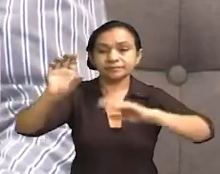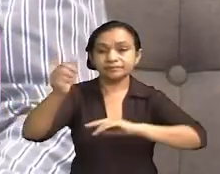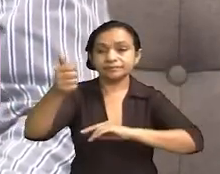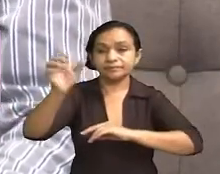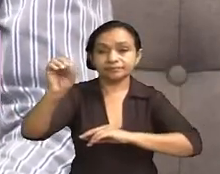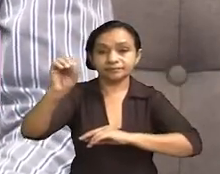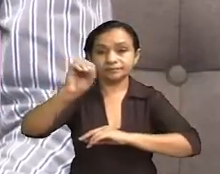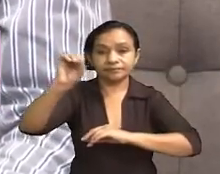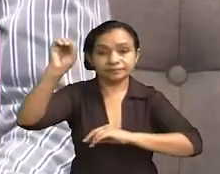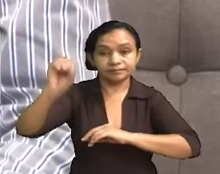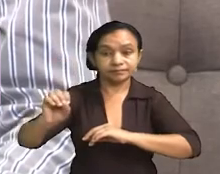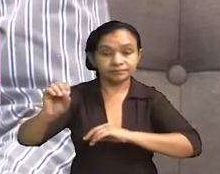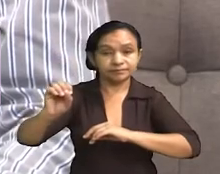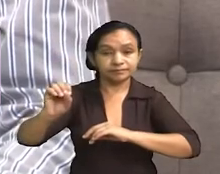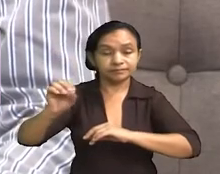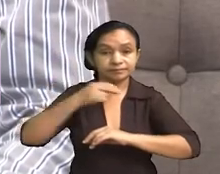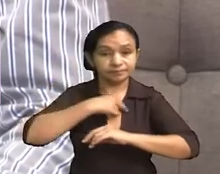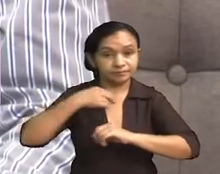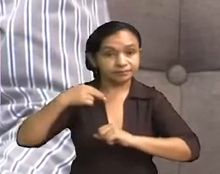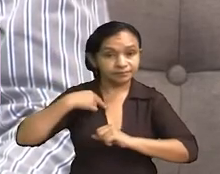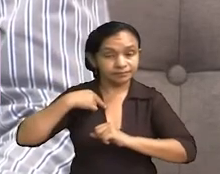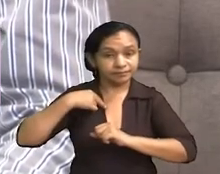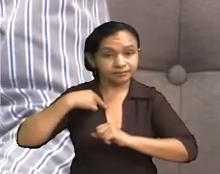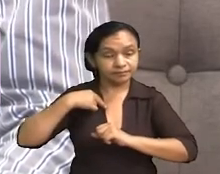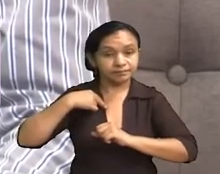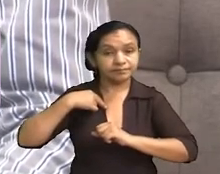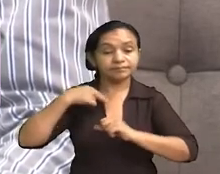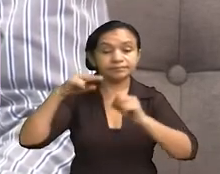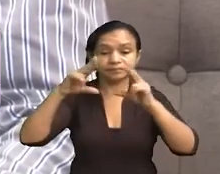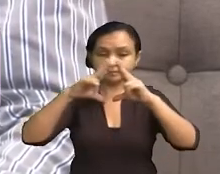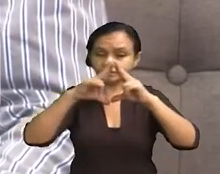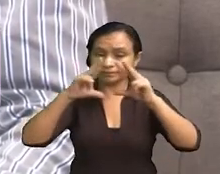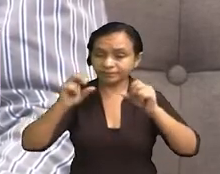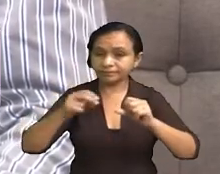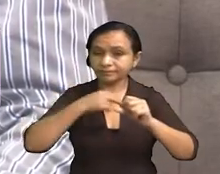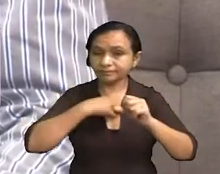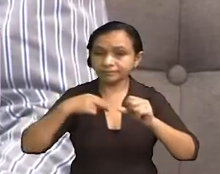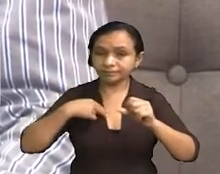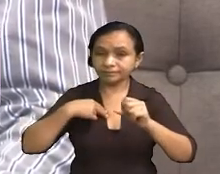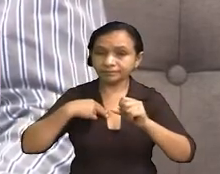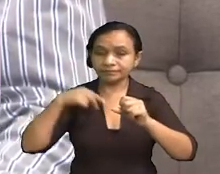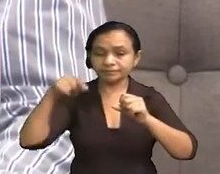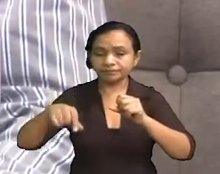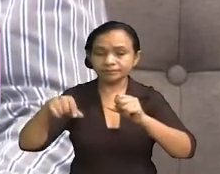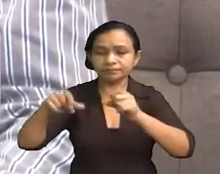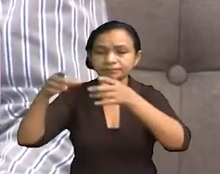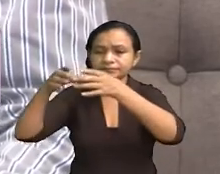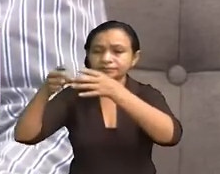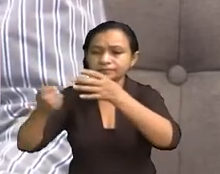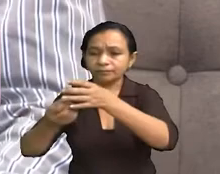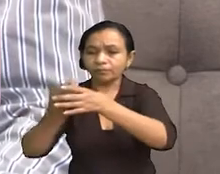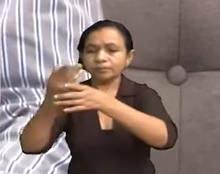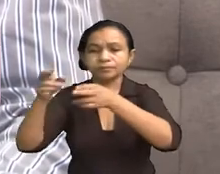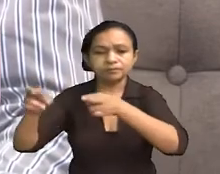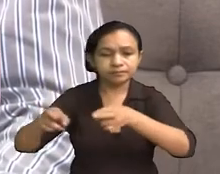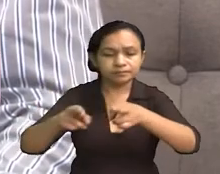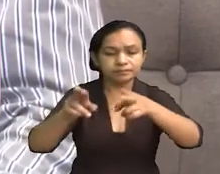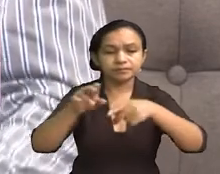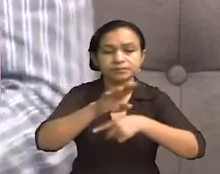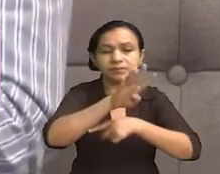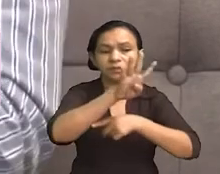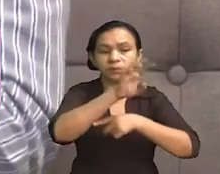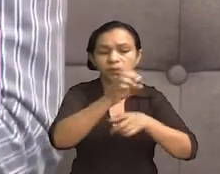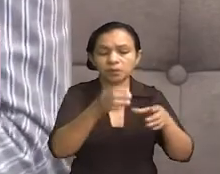60% de la producción de energía a nivel nacional se produce con recursos renovables, el 40% con